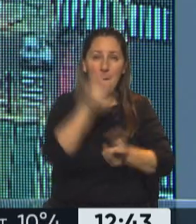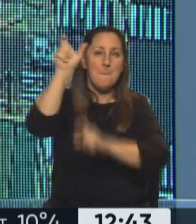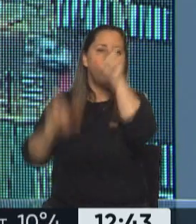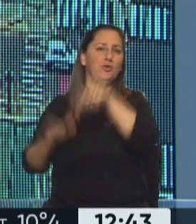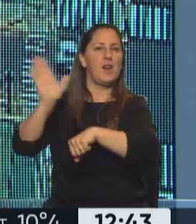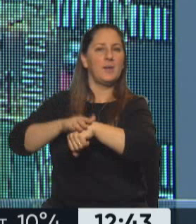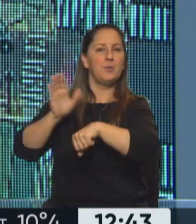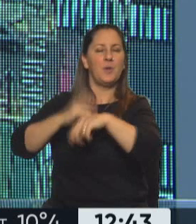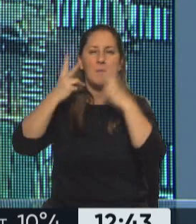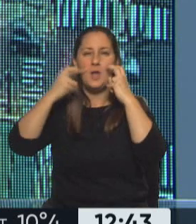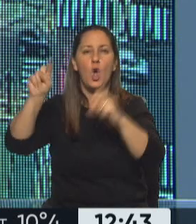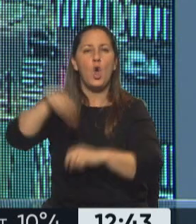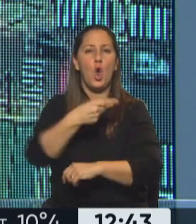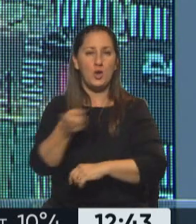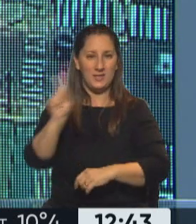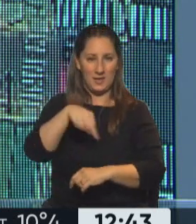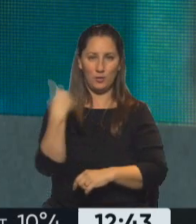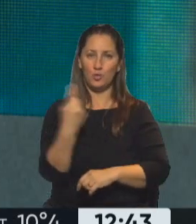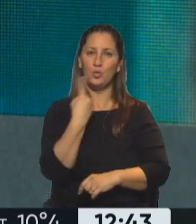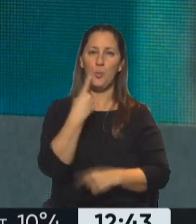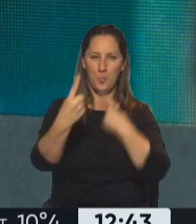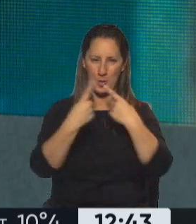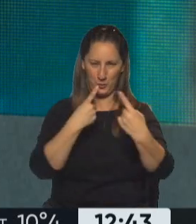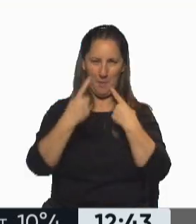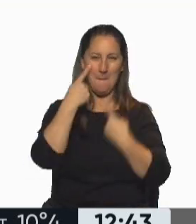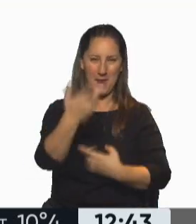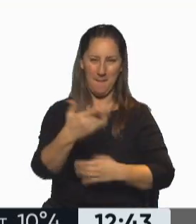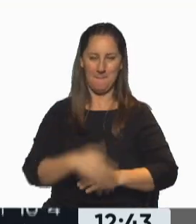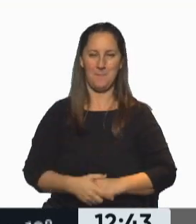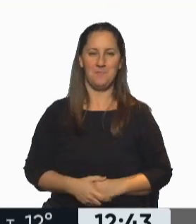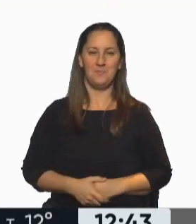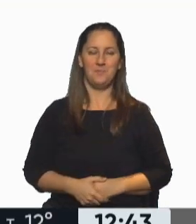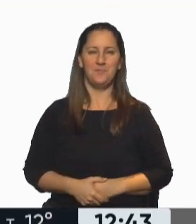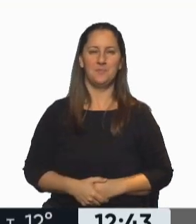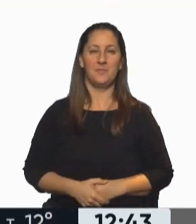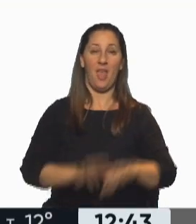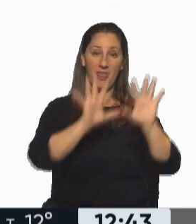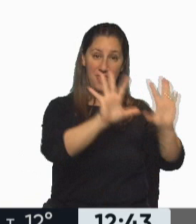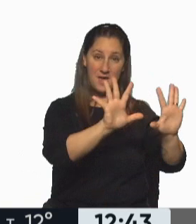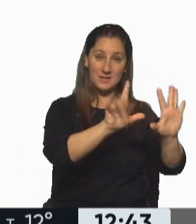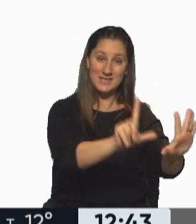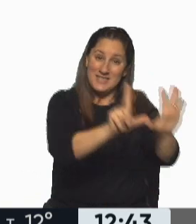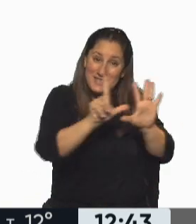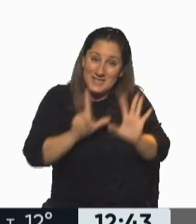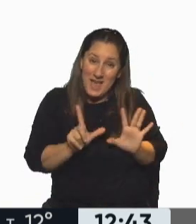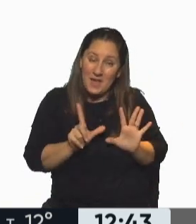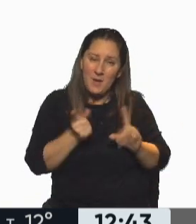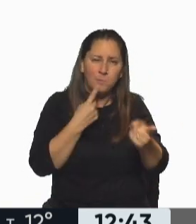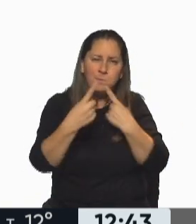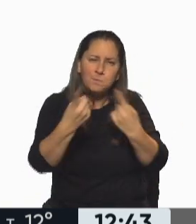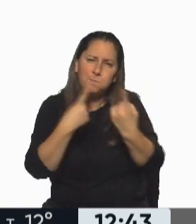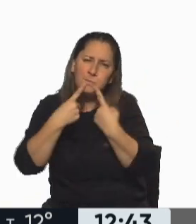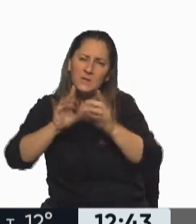del CONICET con quien nosotros hablamos. ¿Los escuchamos? Dale. Dale. 7 de cada 10 personas